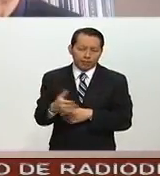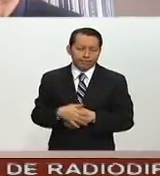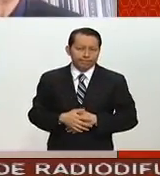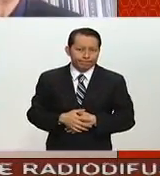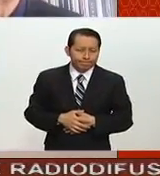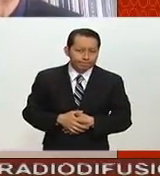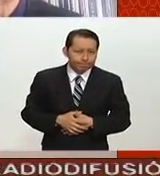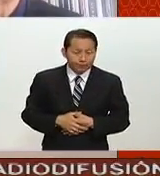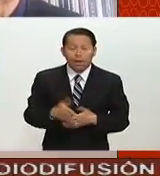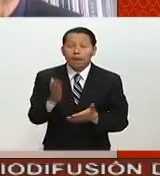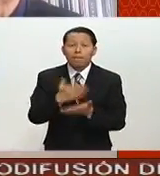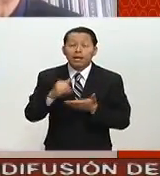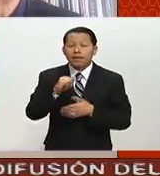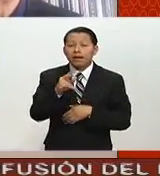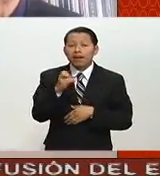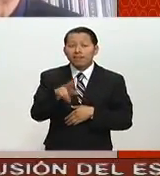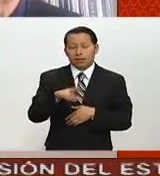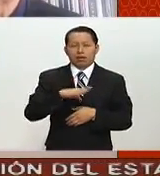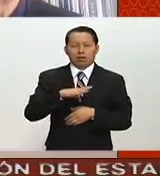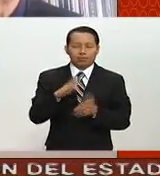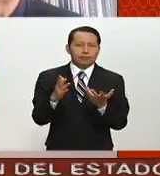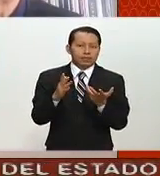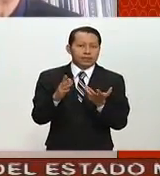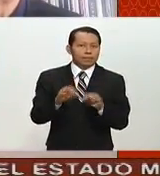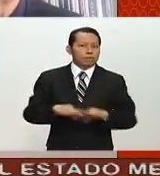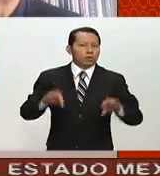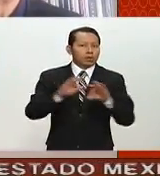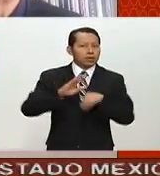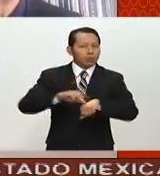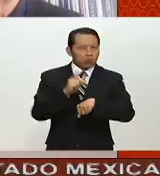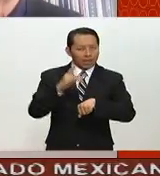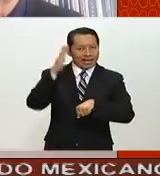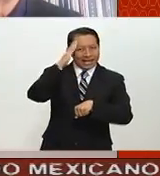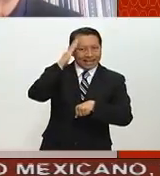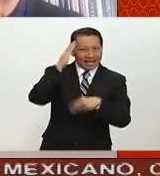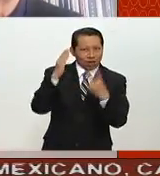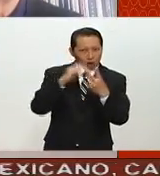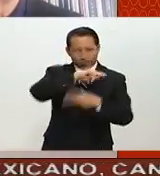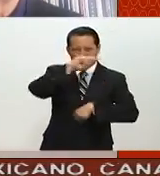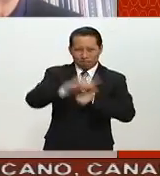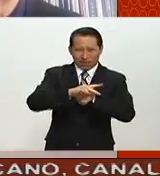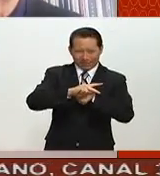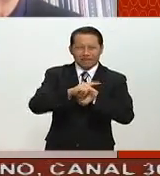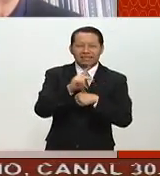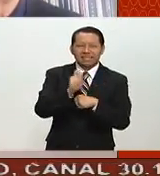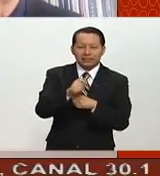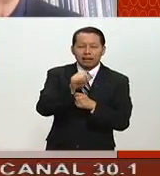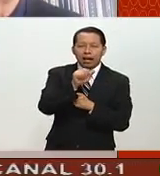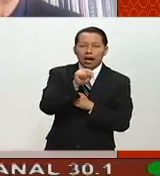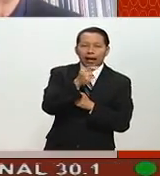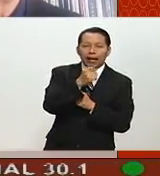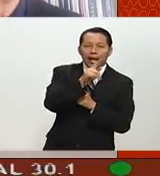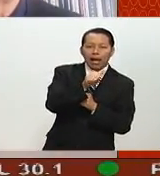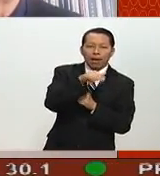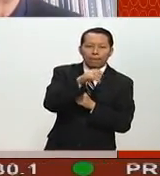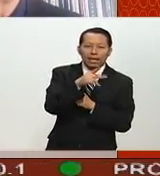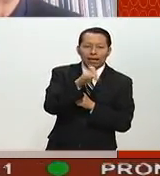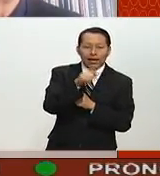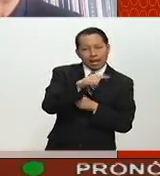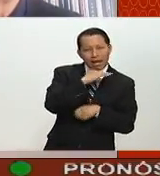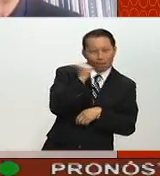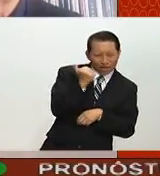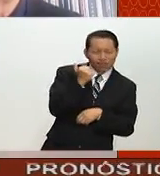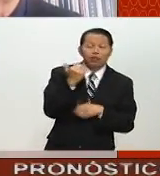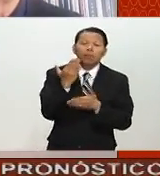va a presentar un fenómeno interesante. Dos liderazgos de los principales países son mujeres. Angela Merkel por parte de Alemania, y por el otro,